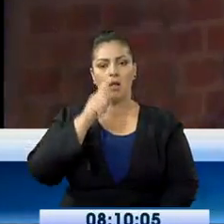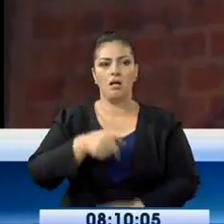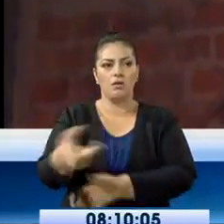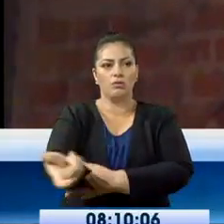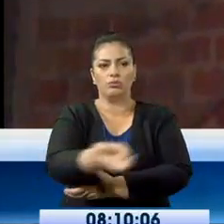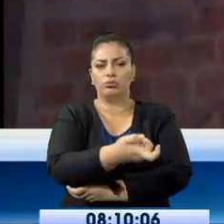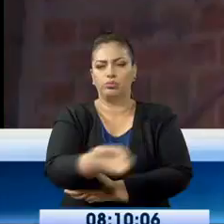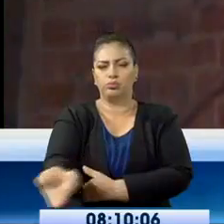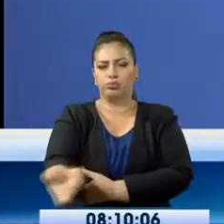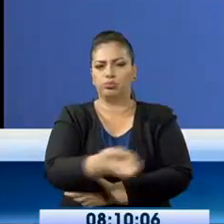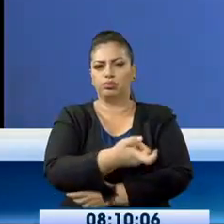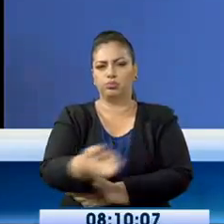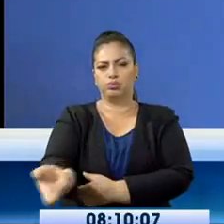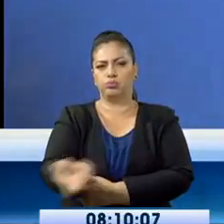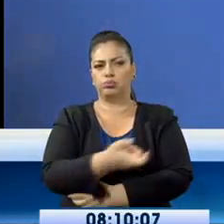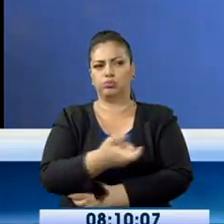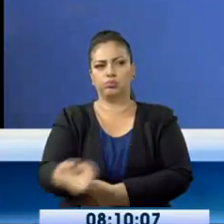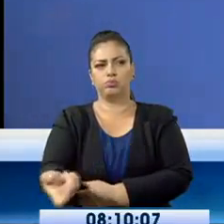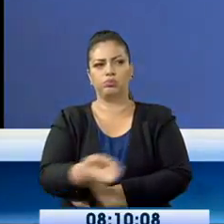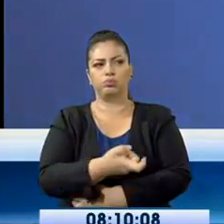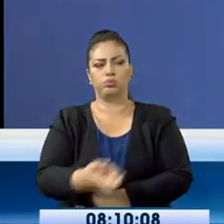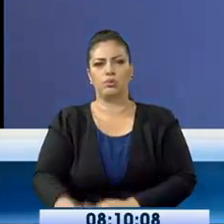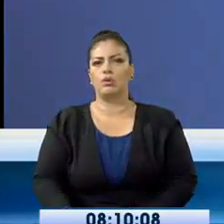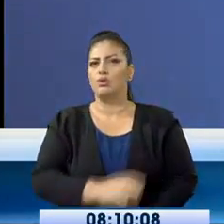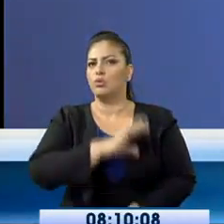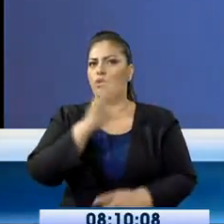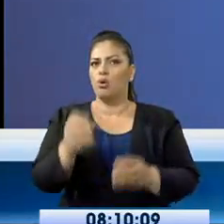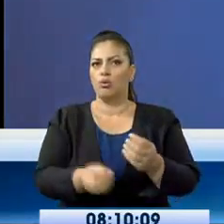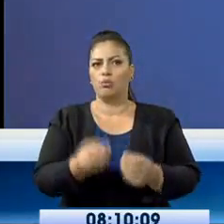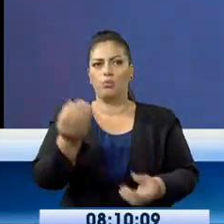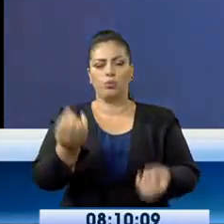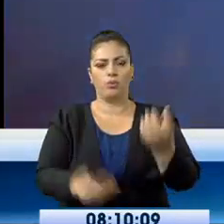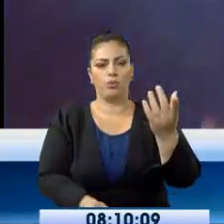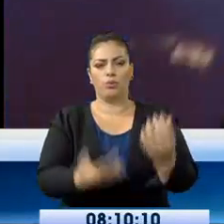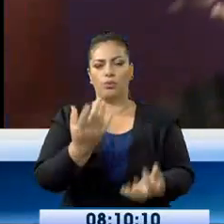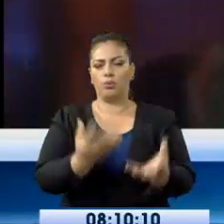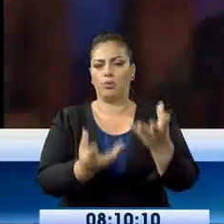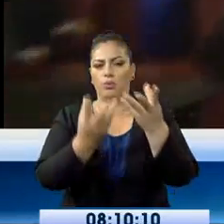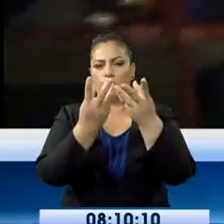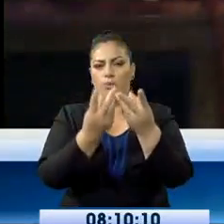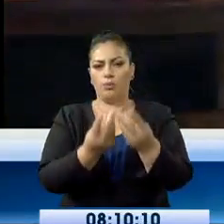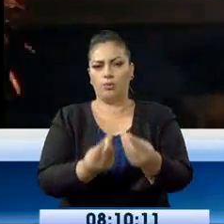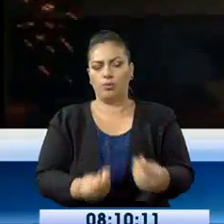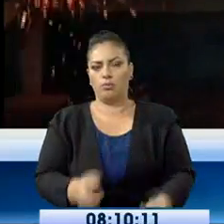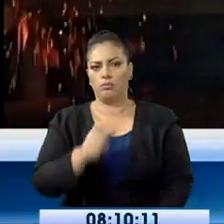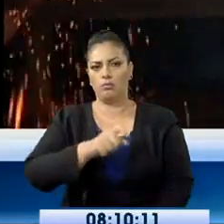novedad, la cual dejó prácticamente en la calle a 3 personas.